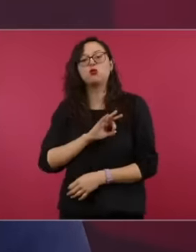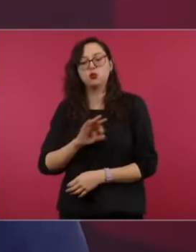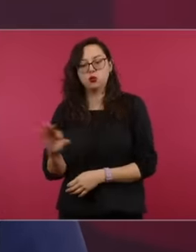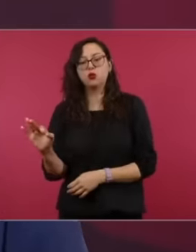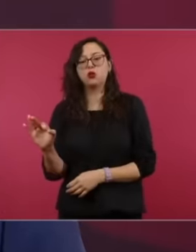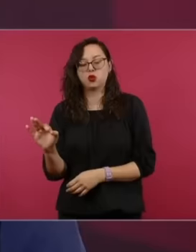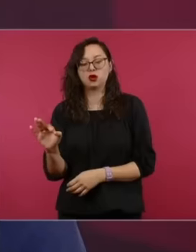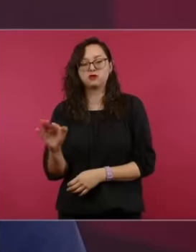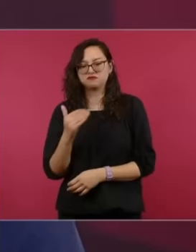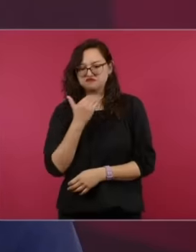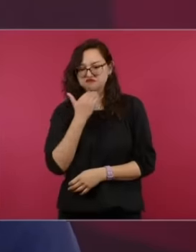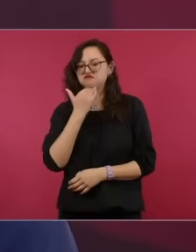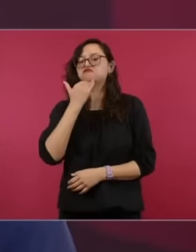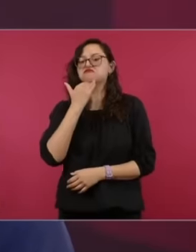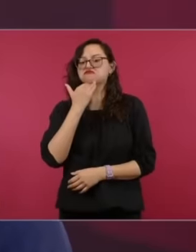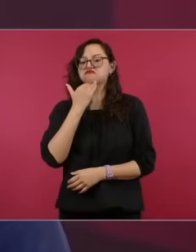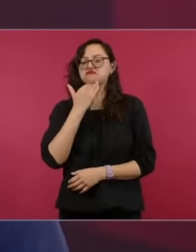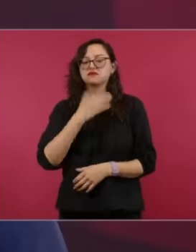con toda dignidad.